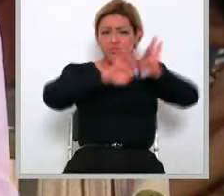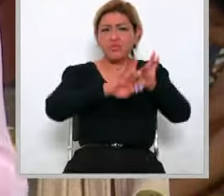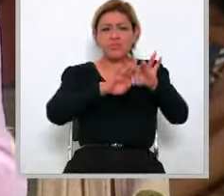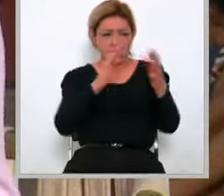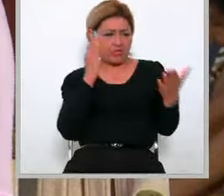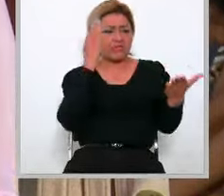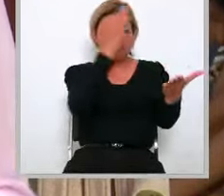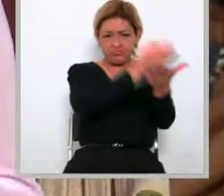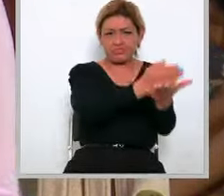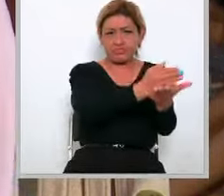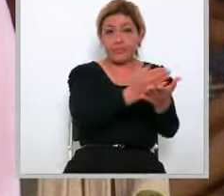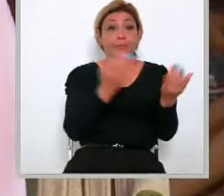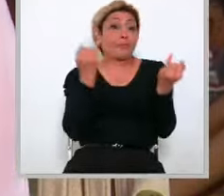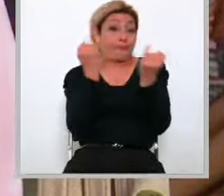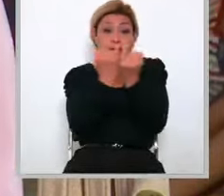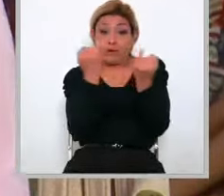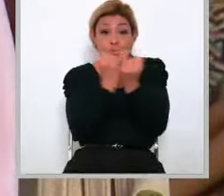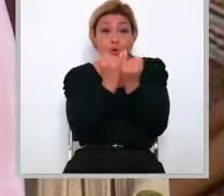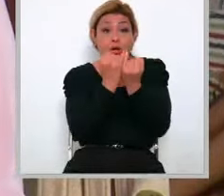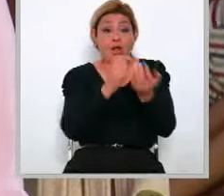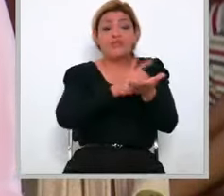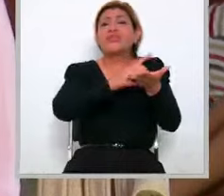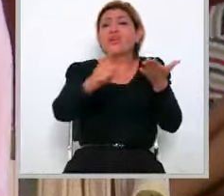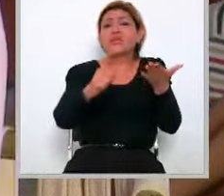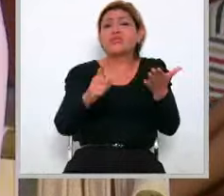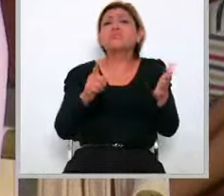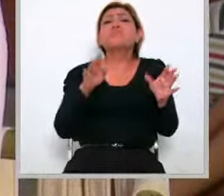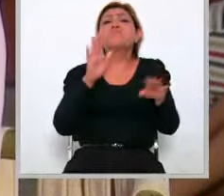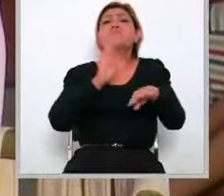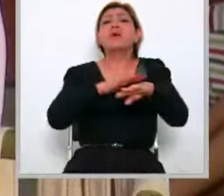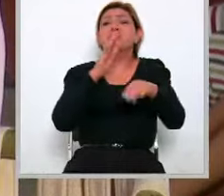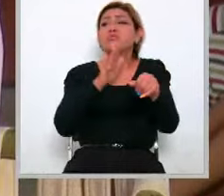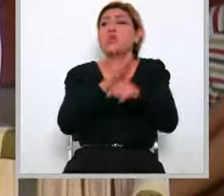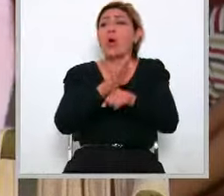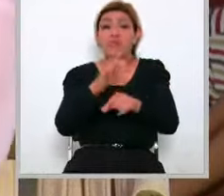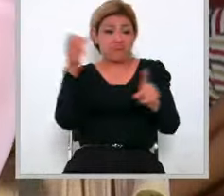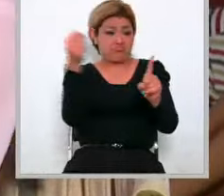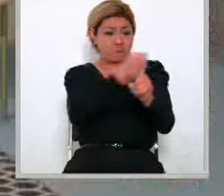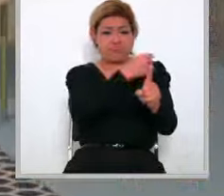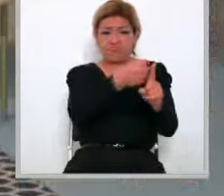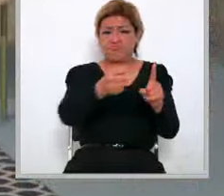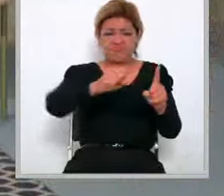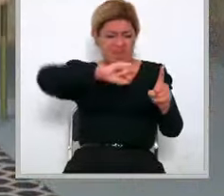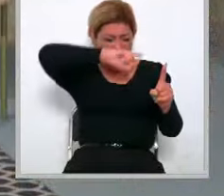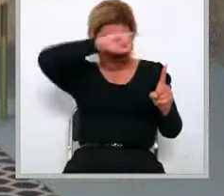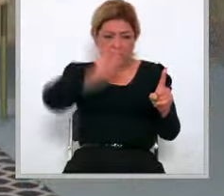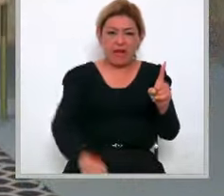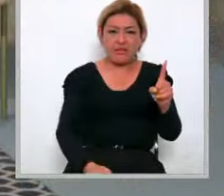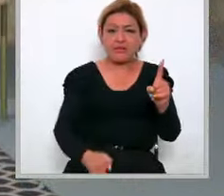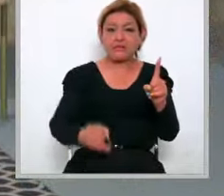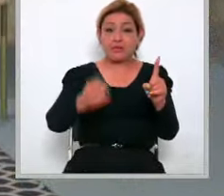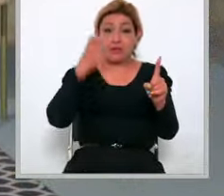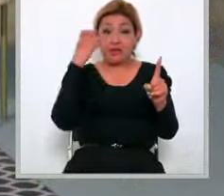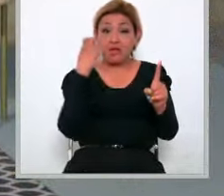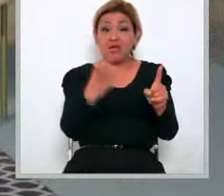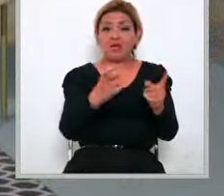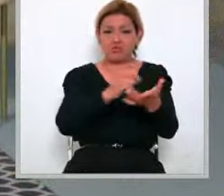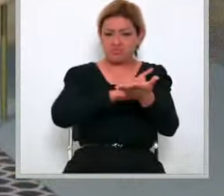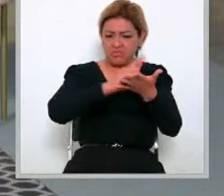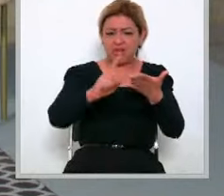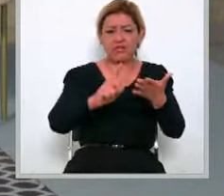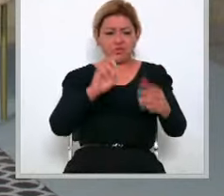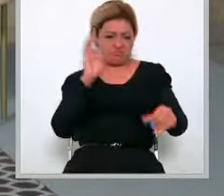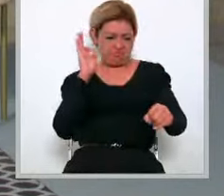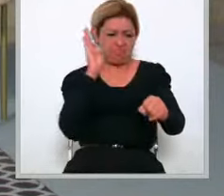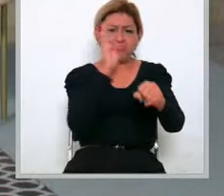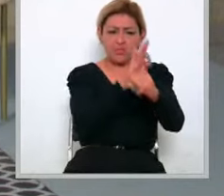a vivir libres de violencia. Eso es el principal objetivo que buscamos. Y debo decirles que de verdad ese es un espacio bastante